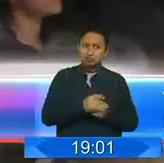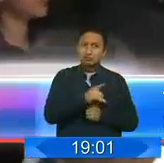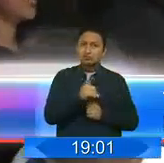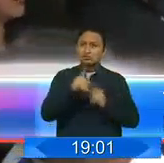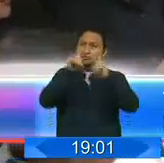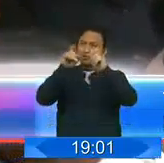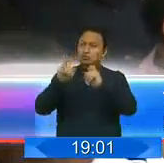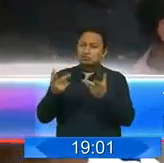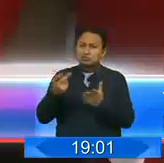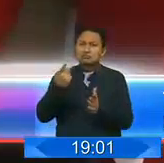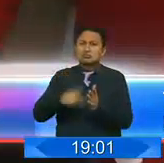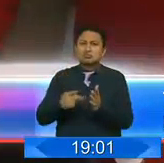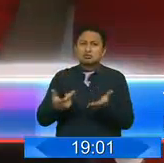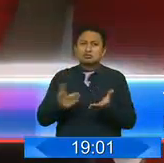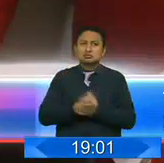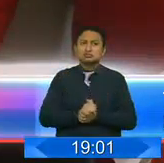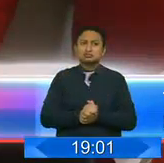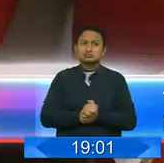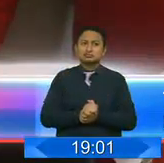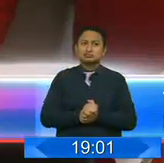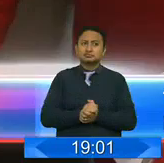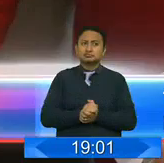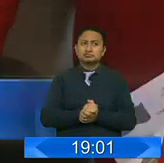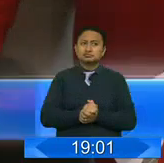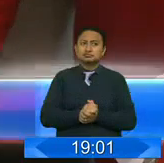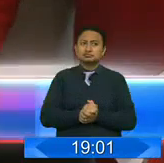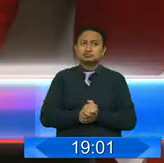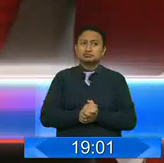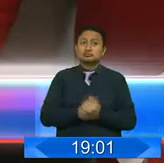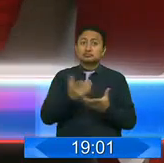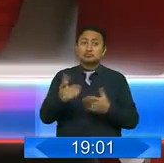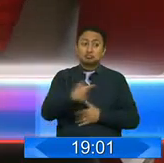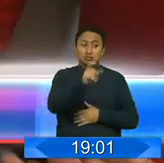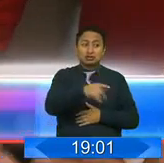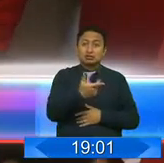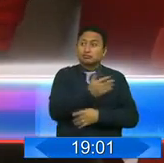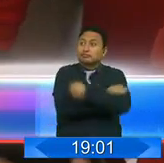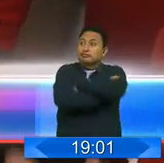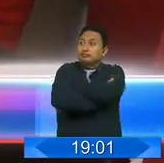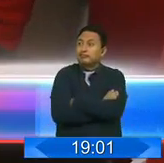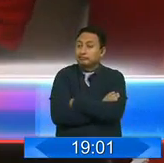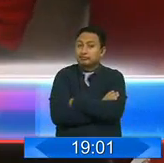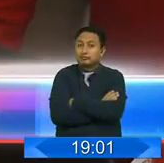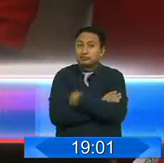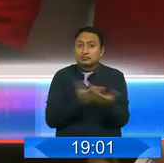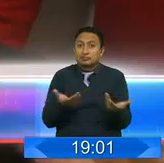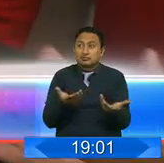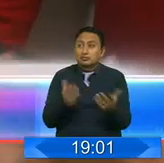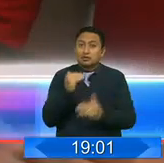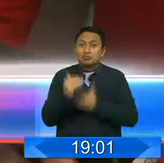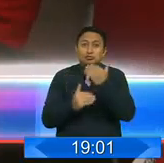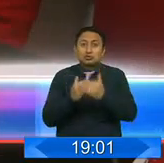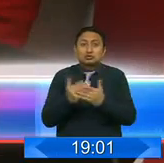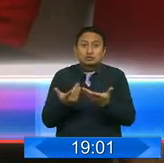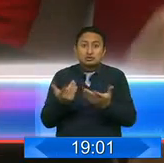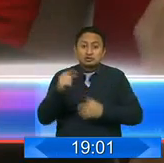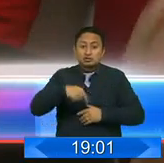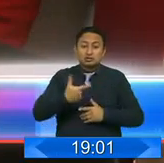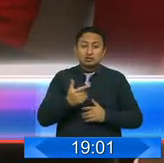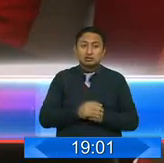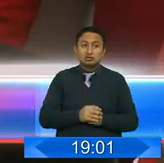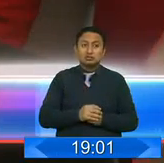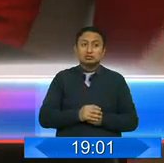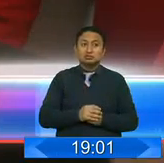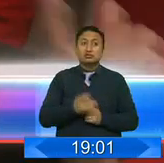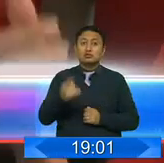respuestas al gobierno. Porque justamente lo vean también cruzado de brazos con procesos por cumplir. Operativo decía Joaquín, operativo es